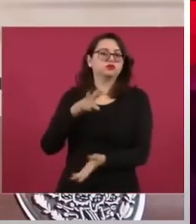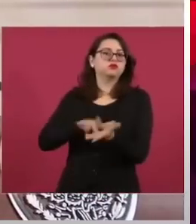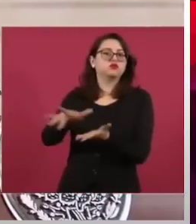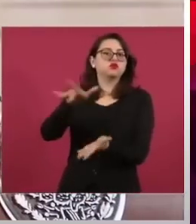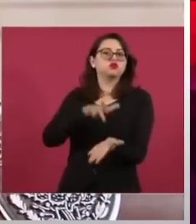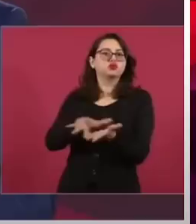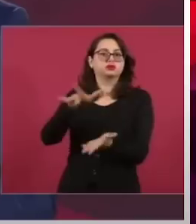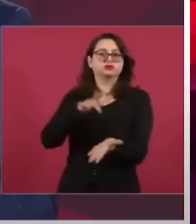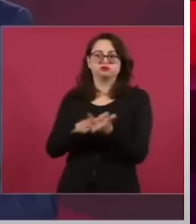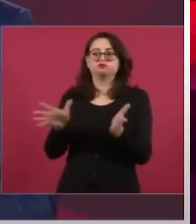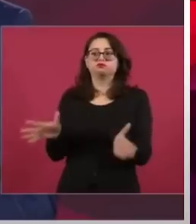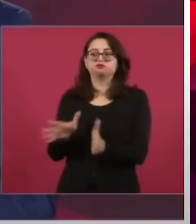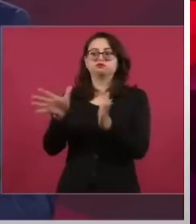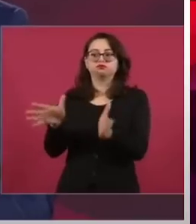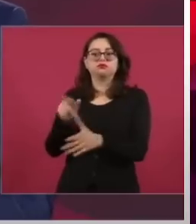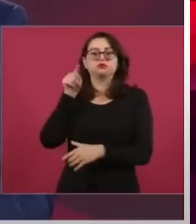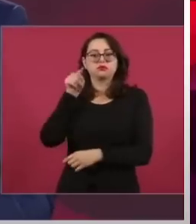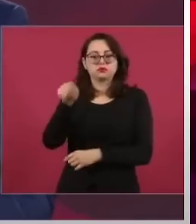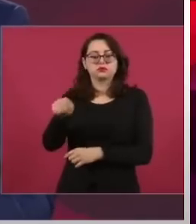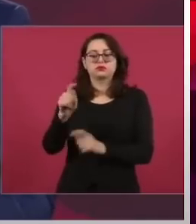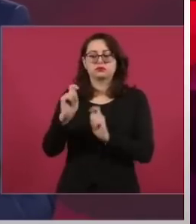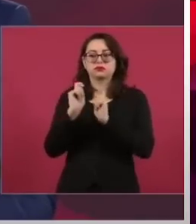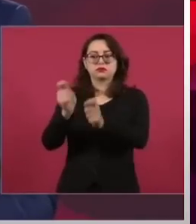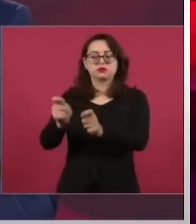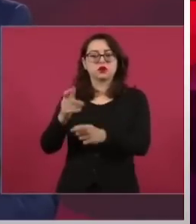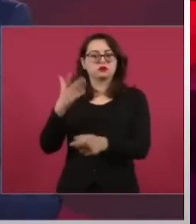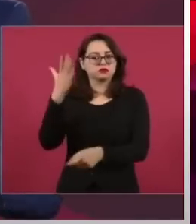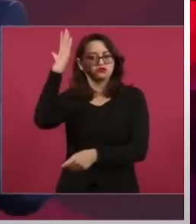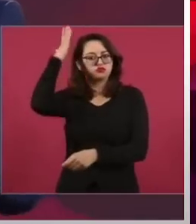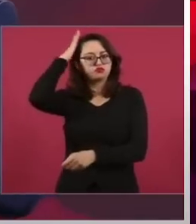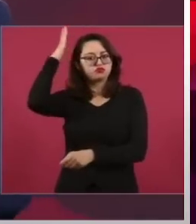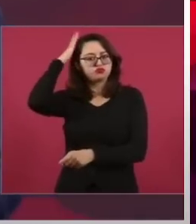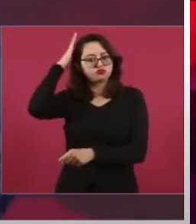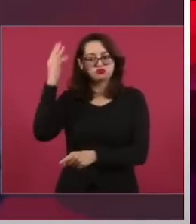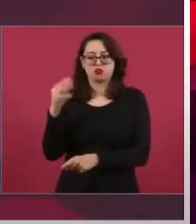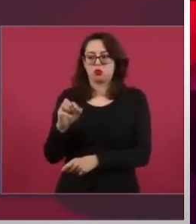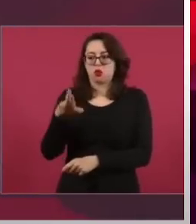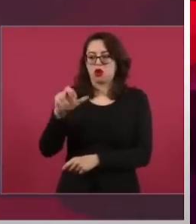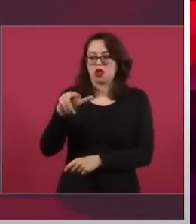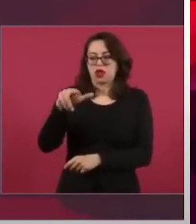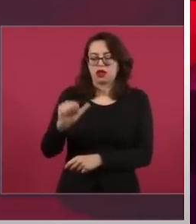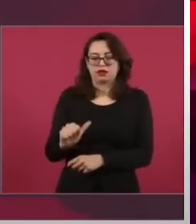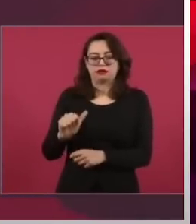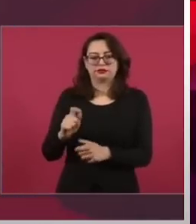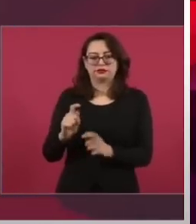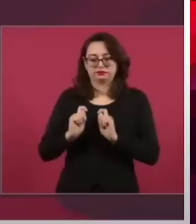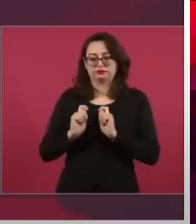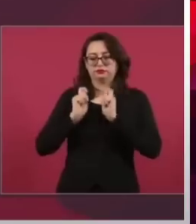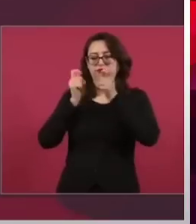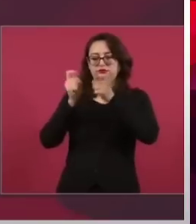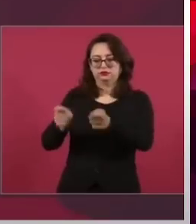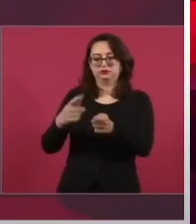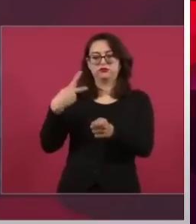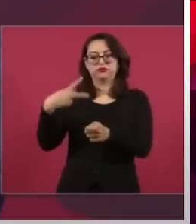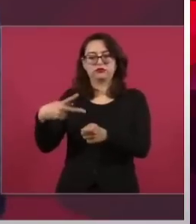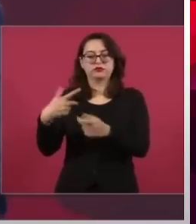dirigente del Movimiento de Transformación. Voy a apoyar y le voy a entregar